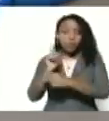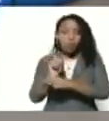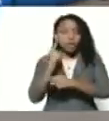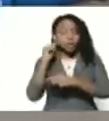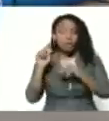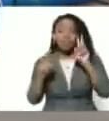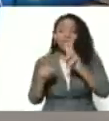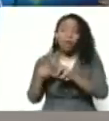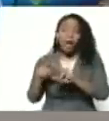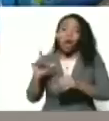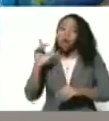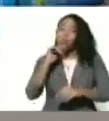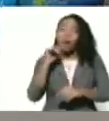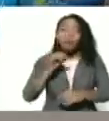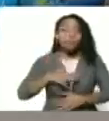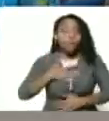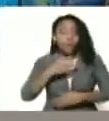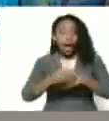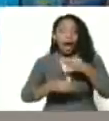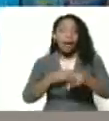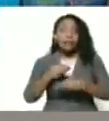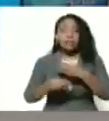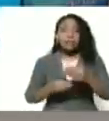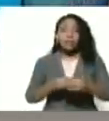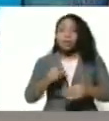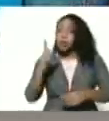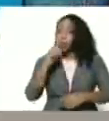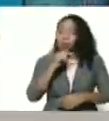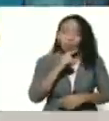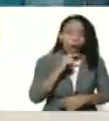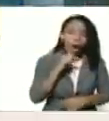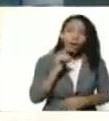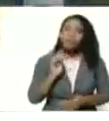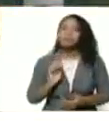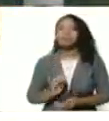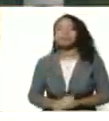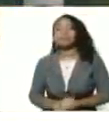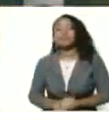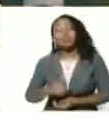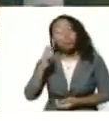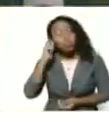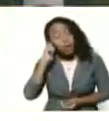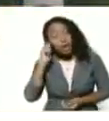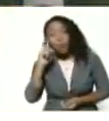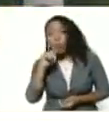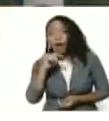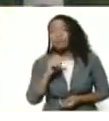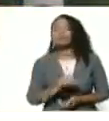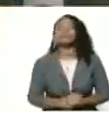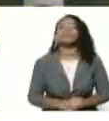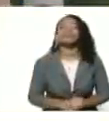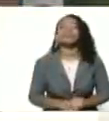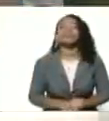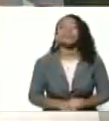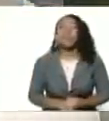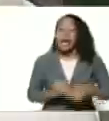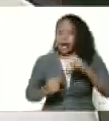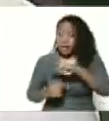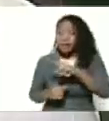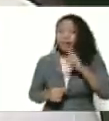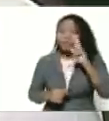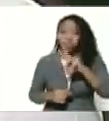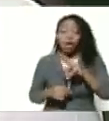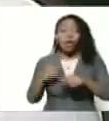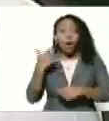ni tienen la posibilidad de hacerla, no la tienen, muchachas, mujeres. Esta visual la tenemos